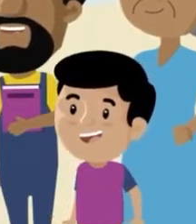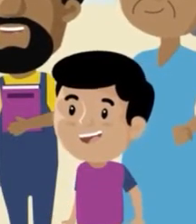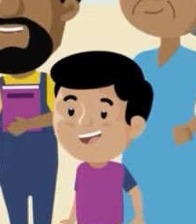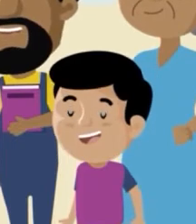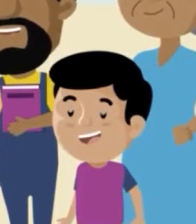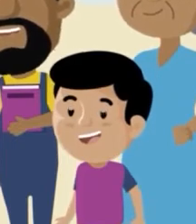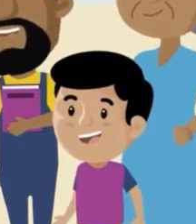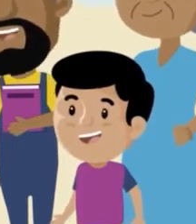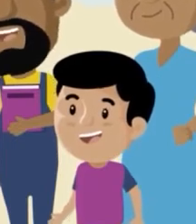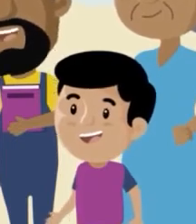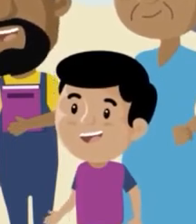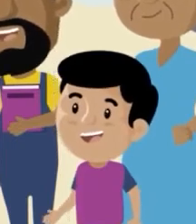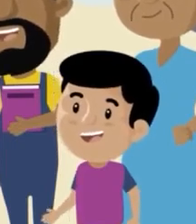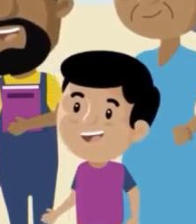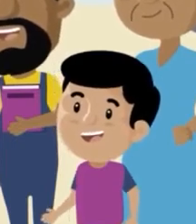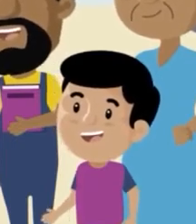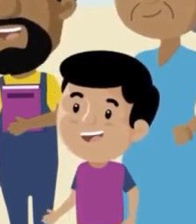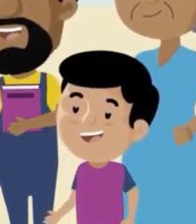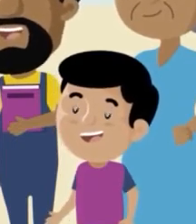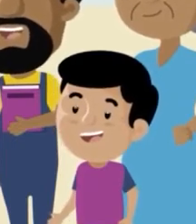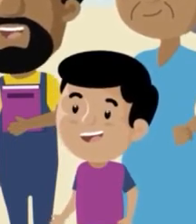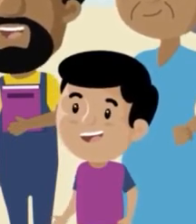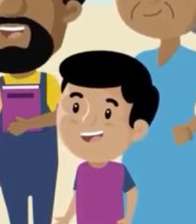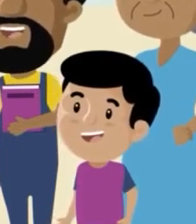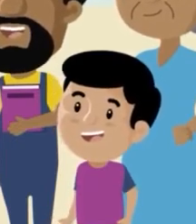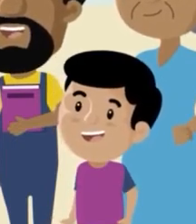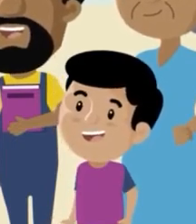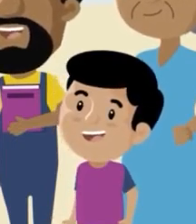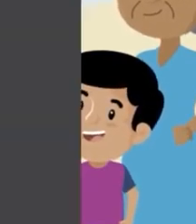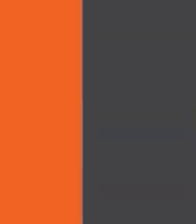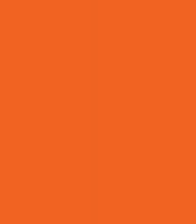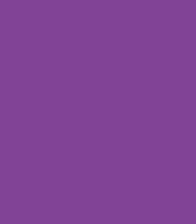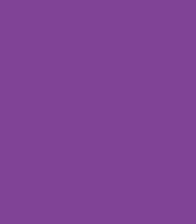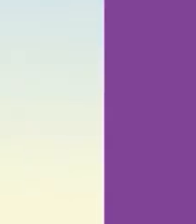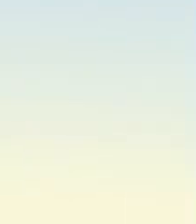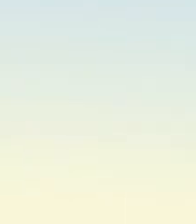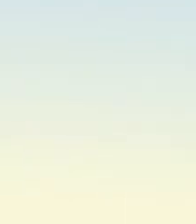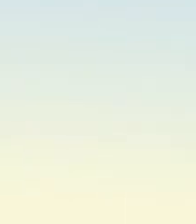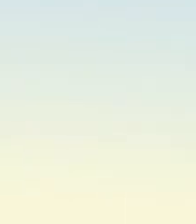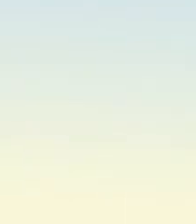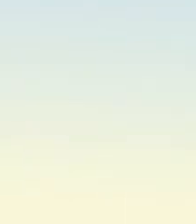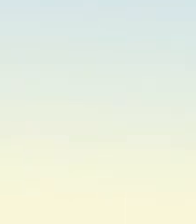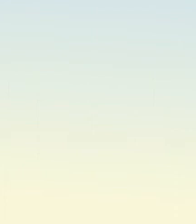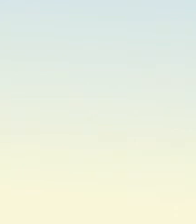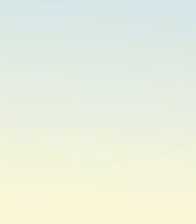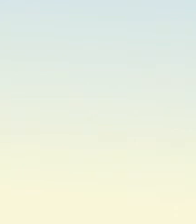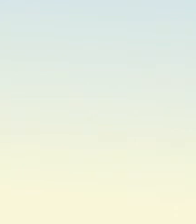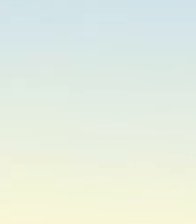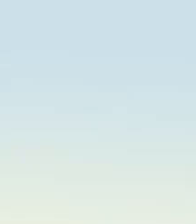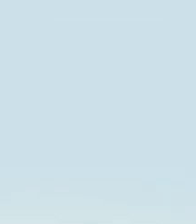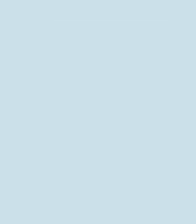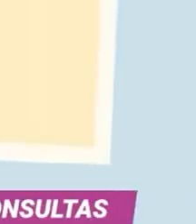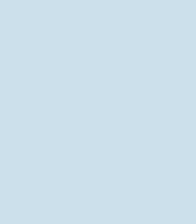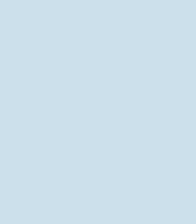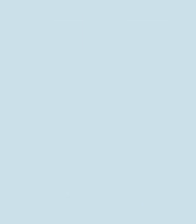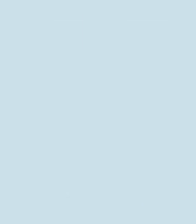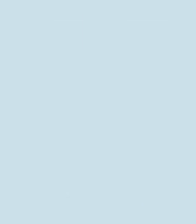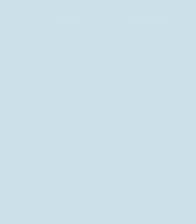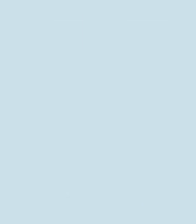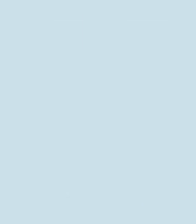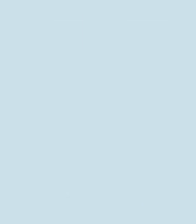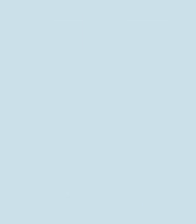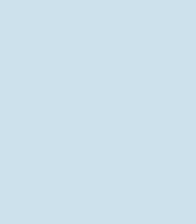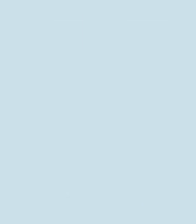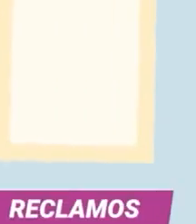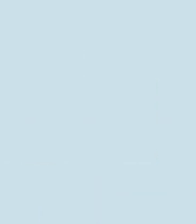privados, cómo acreditar la trayectoria educativa del estudiante. Por último, en Identicole podrás registrar